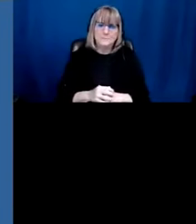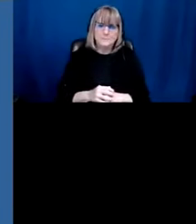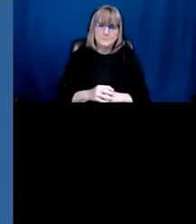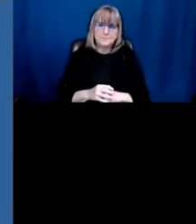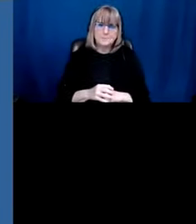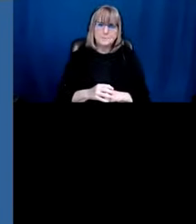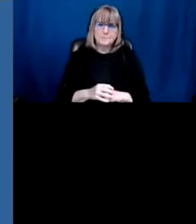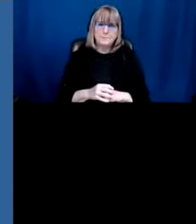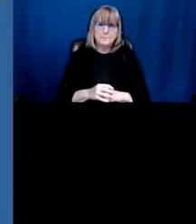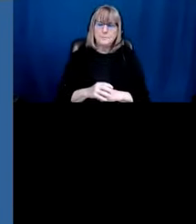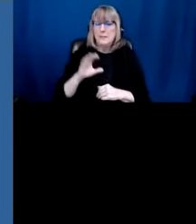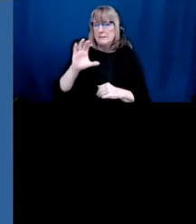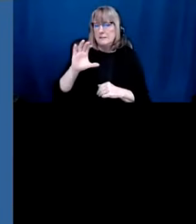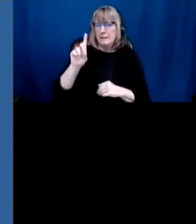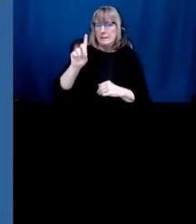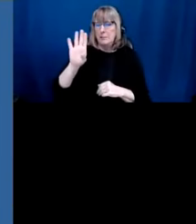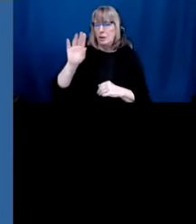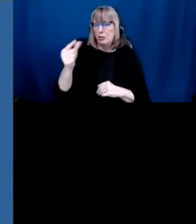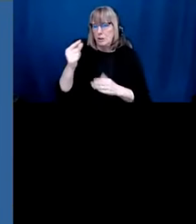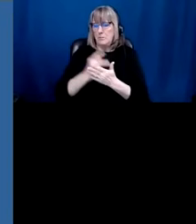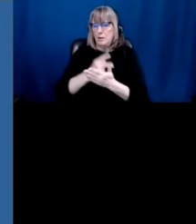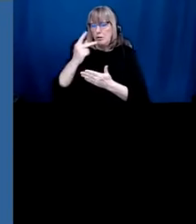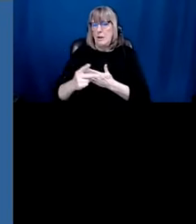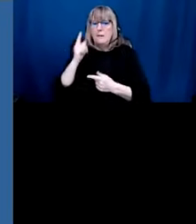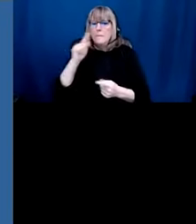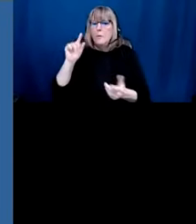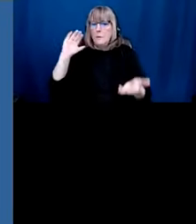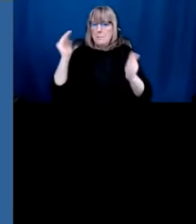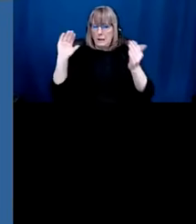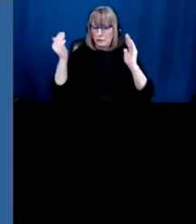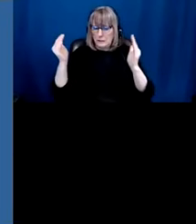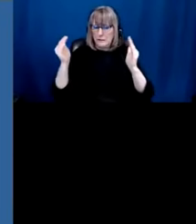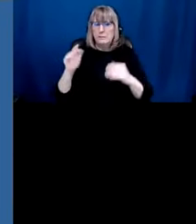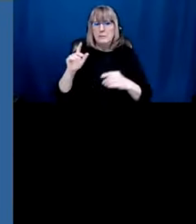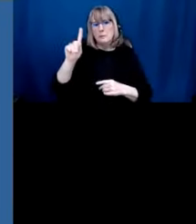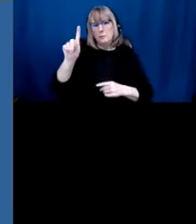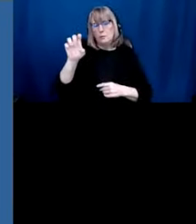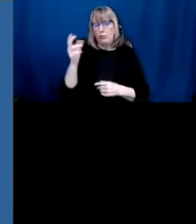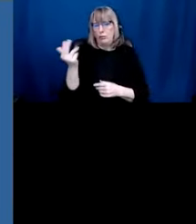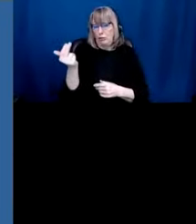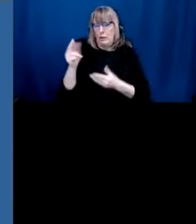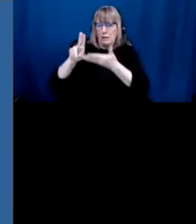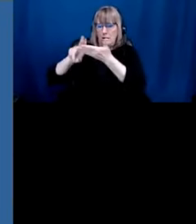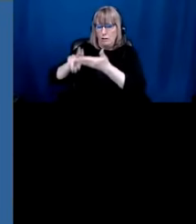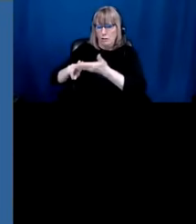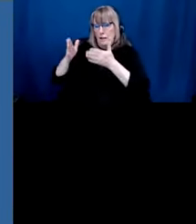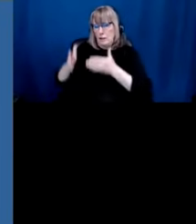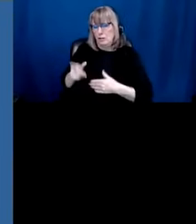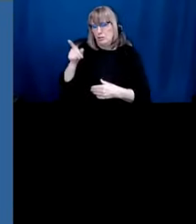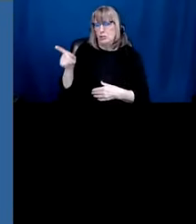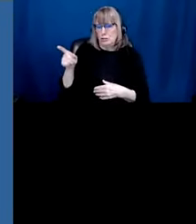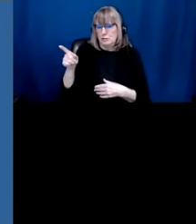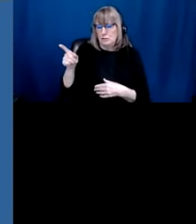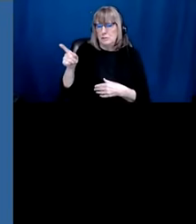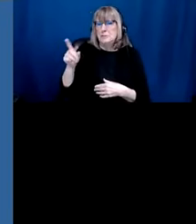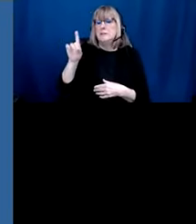So then the CDBG program, as a comparison, had 113 contractors. And